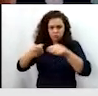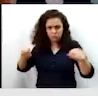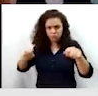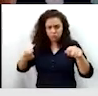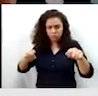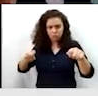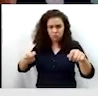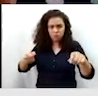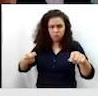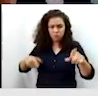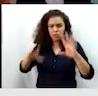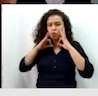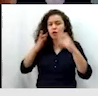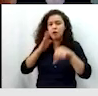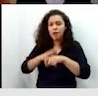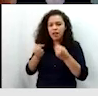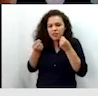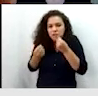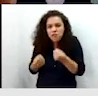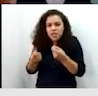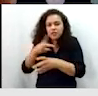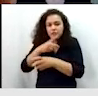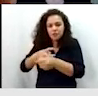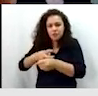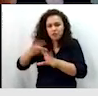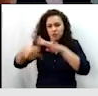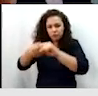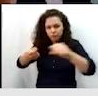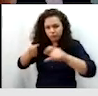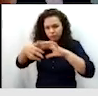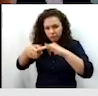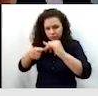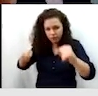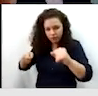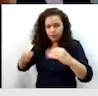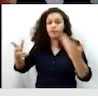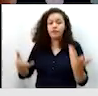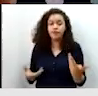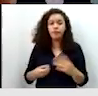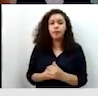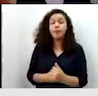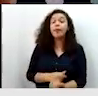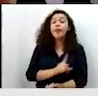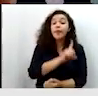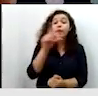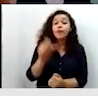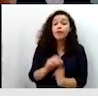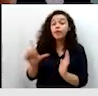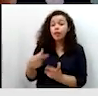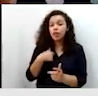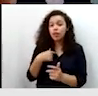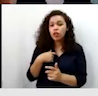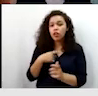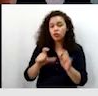más hermética que se puede esa bolsita. En este caso, después de ahí le pongo mi